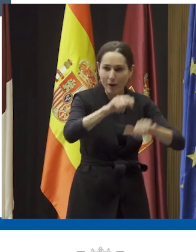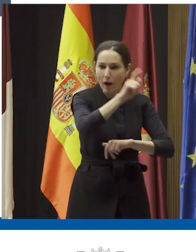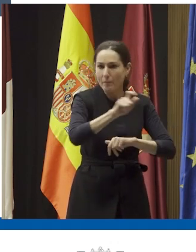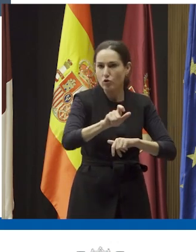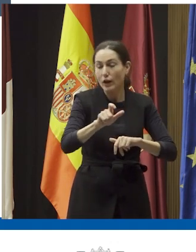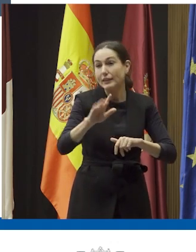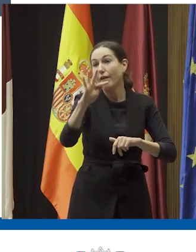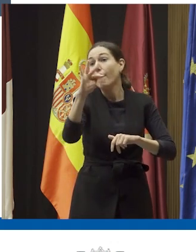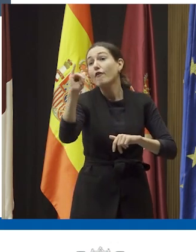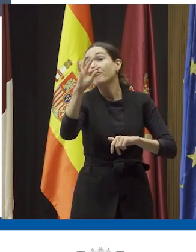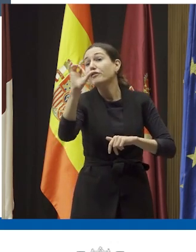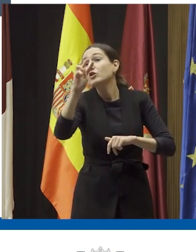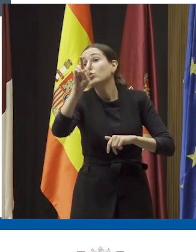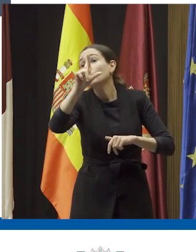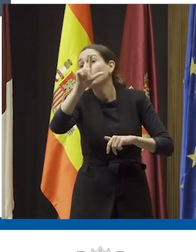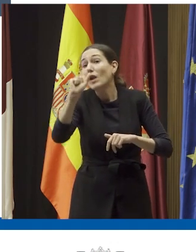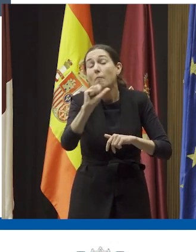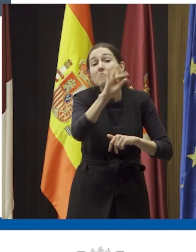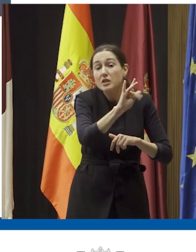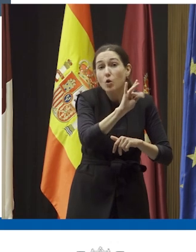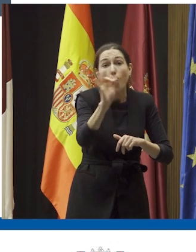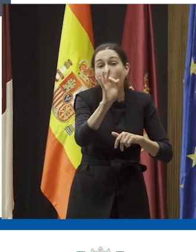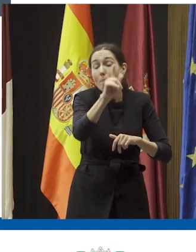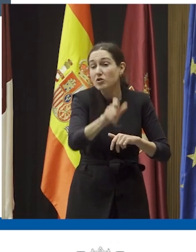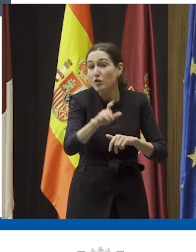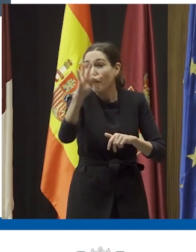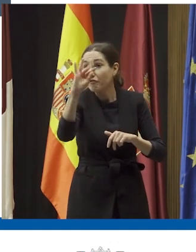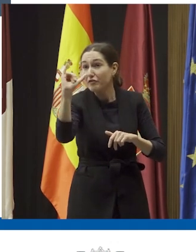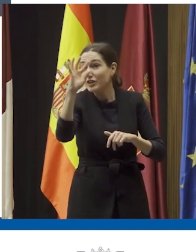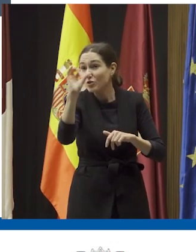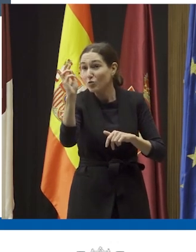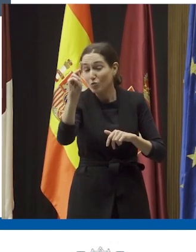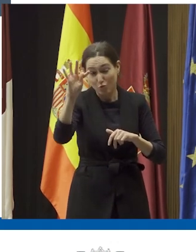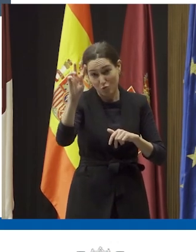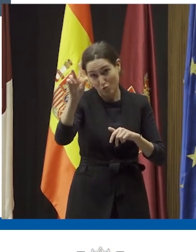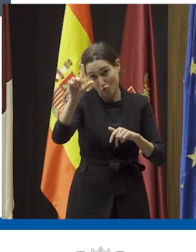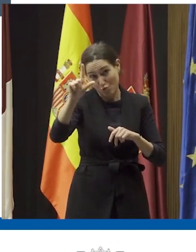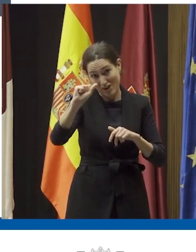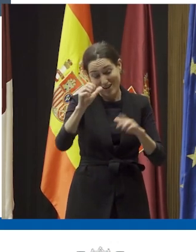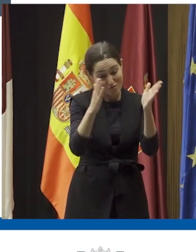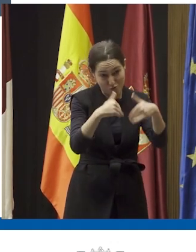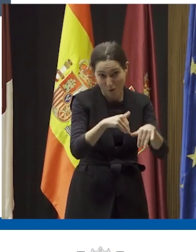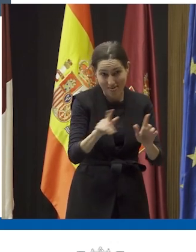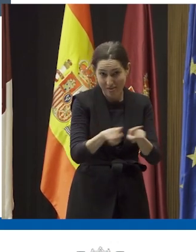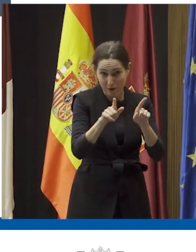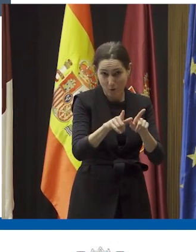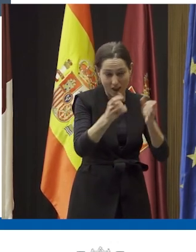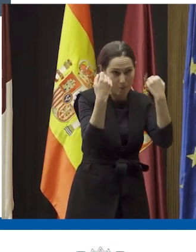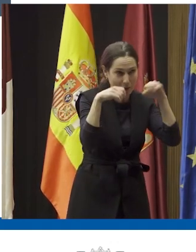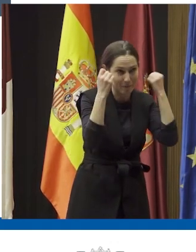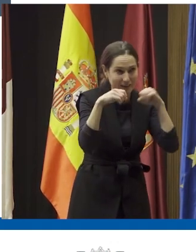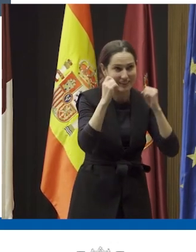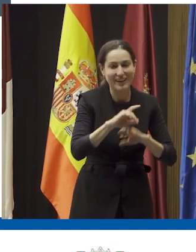o cualquier ciudadano que pasaba por la calle y lo metían dentro. Esto es la época dramática del rey, el rey